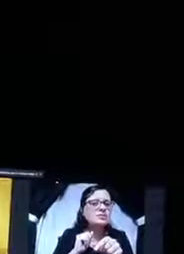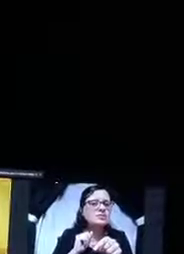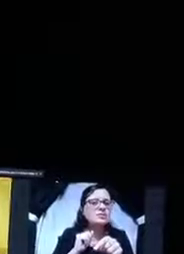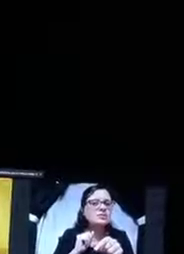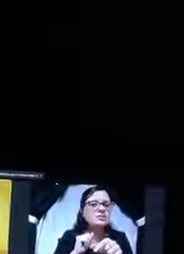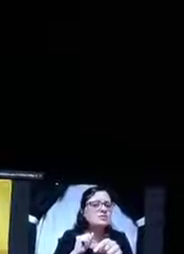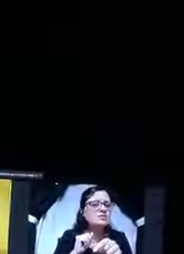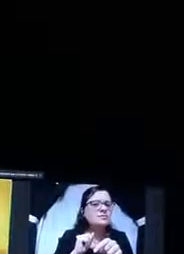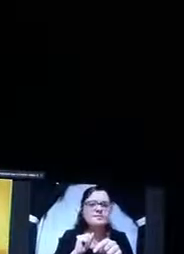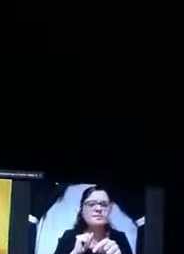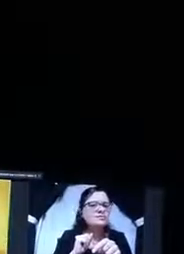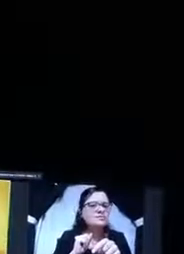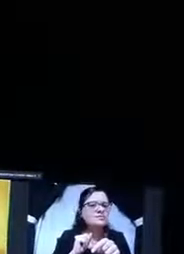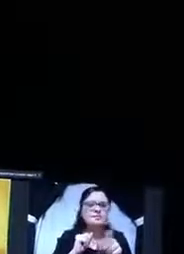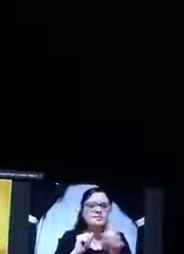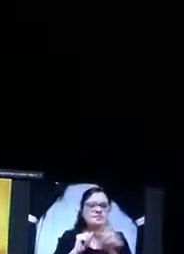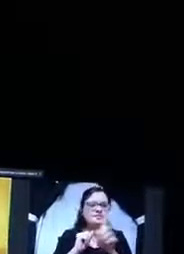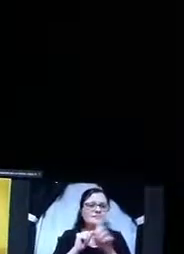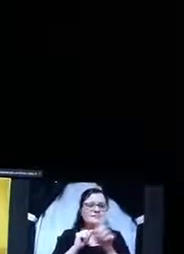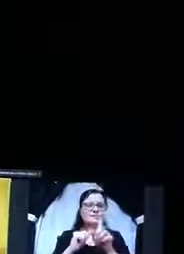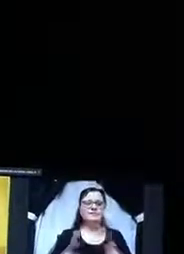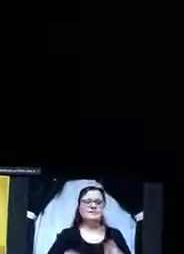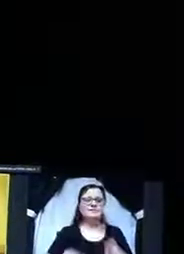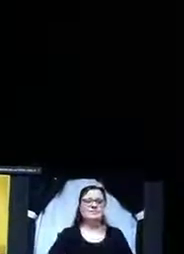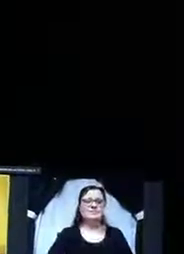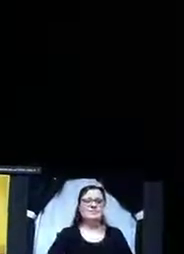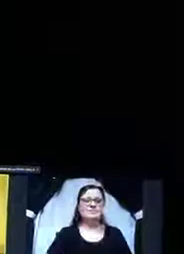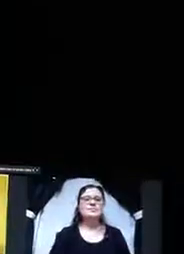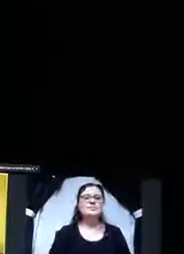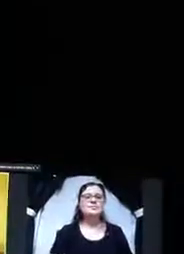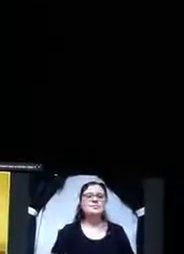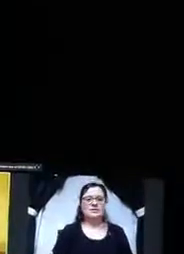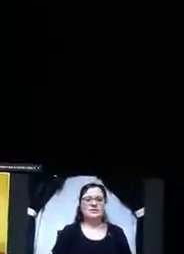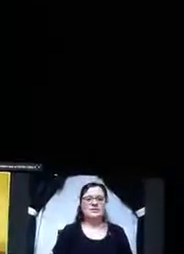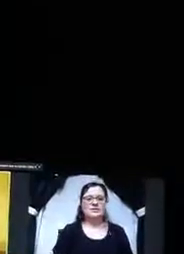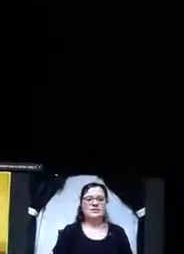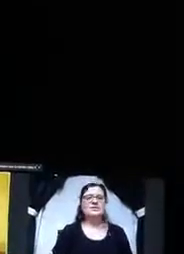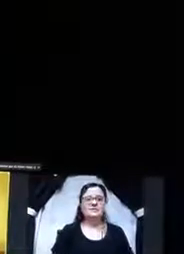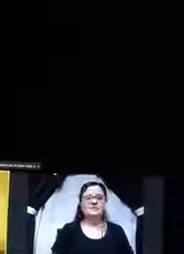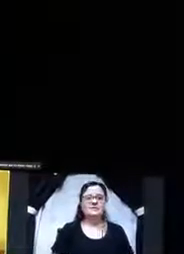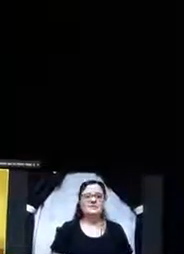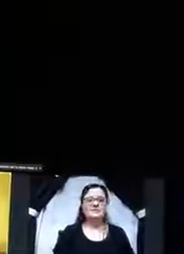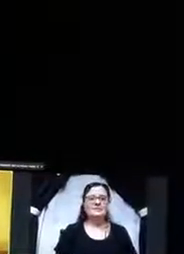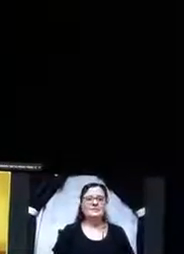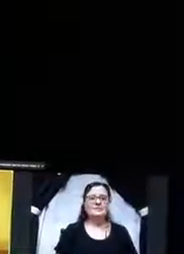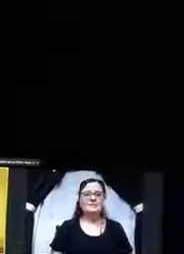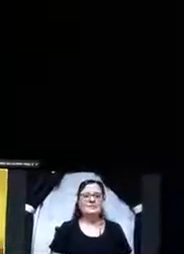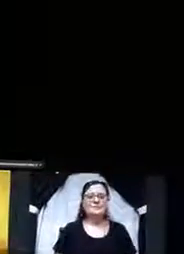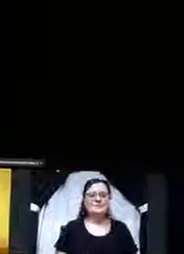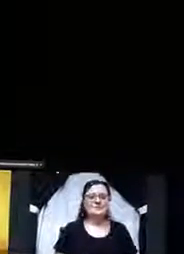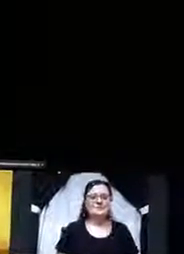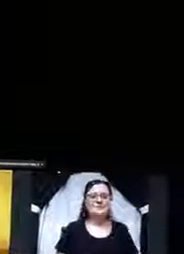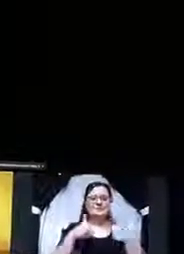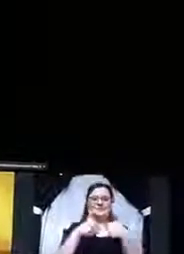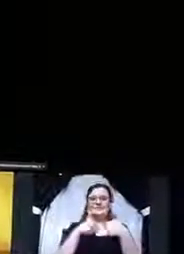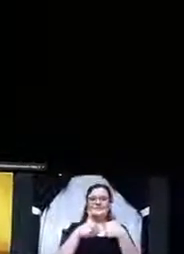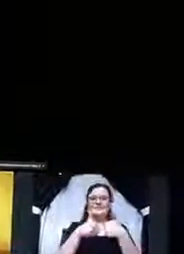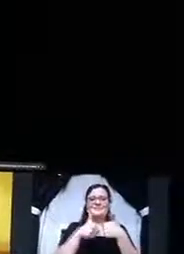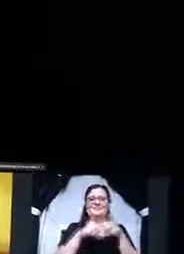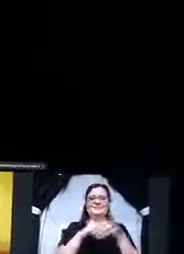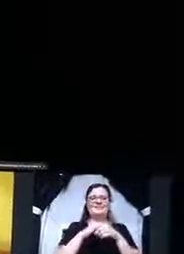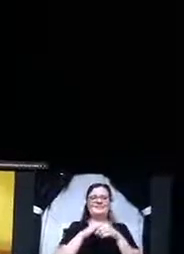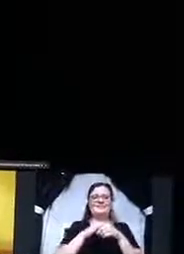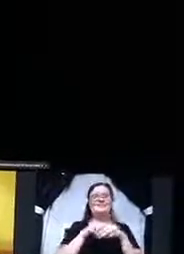No, se bajó el audio, ¿no? A ver, ¿me escuchas? Ahí, A ver, mira.